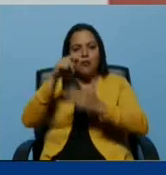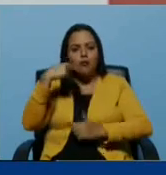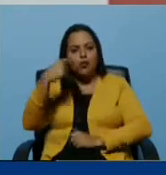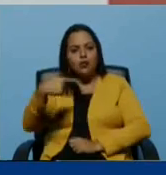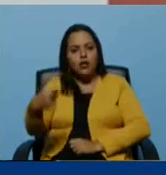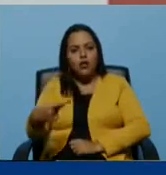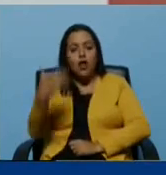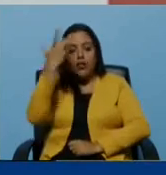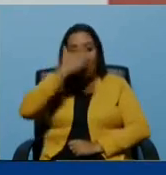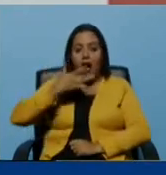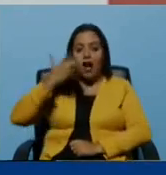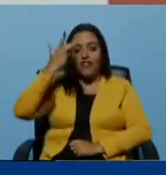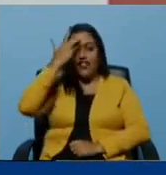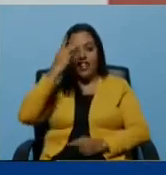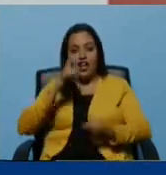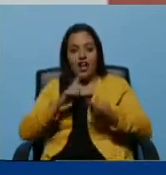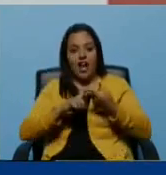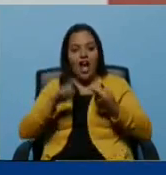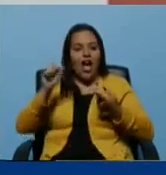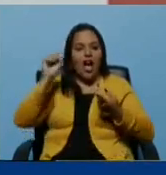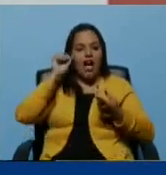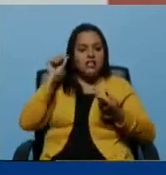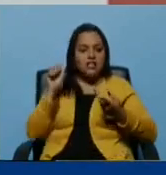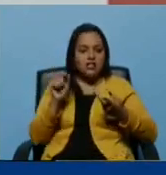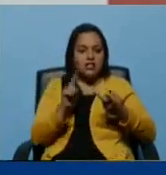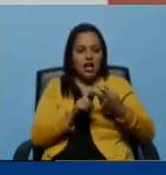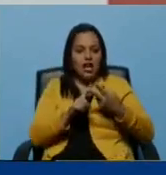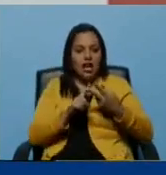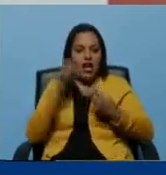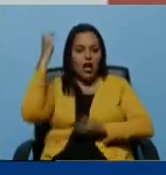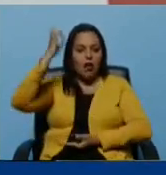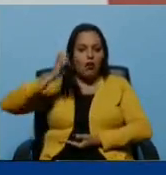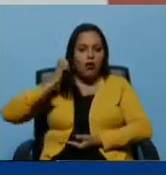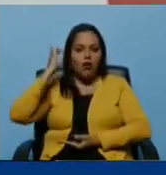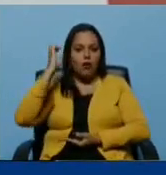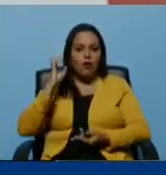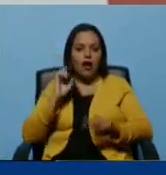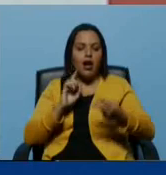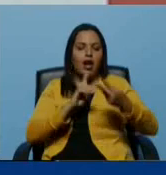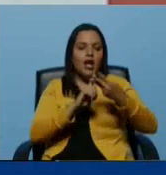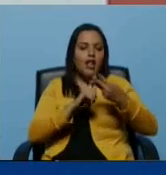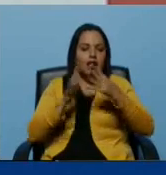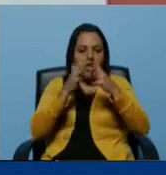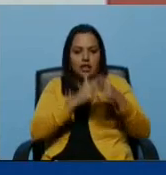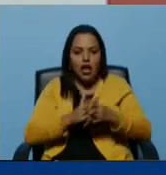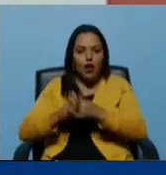de África, Asia, Europa,